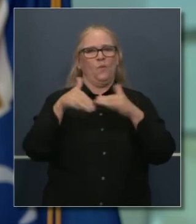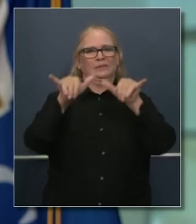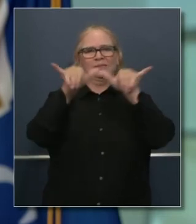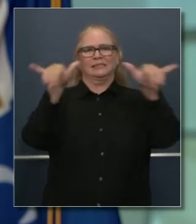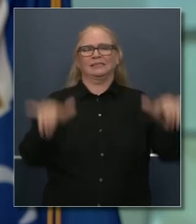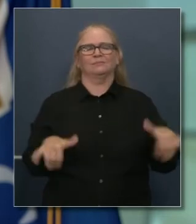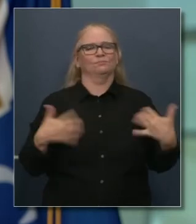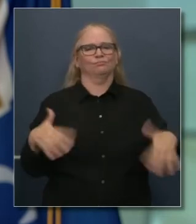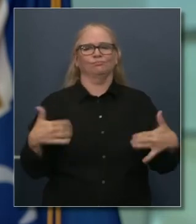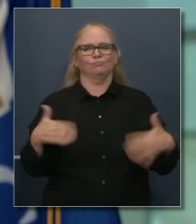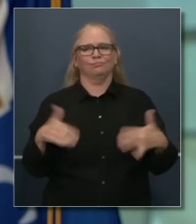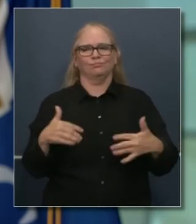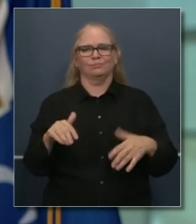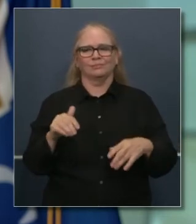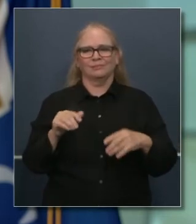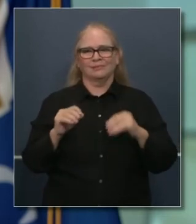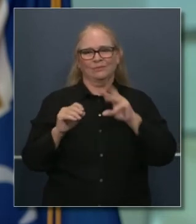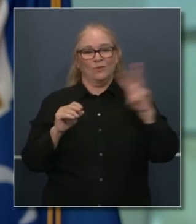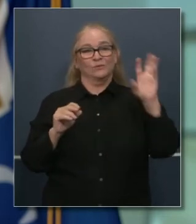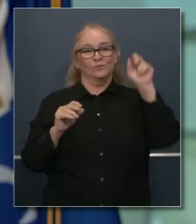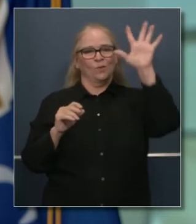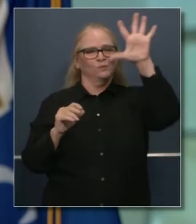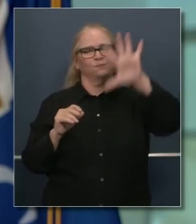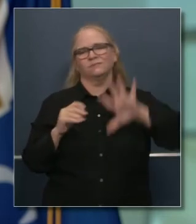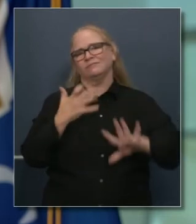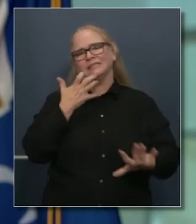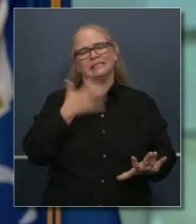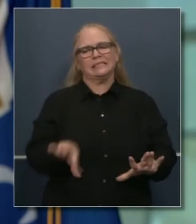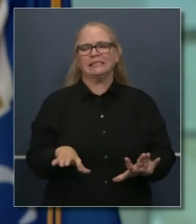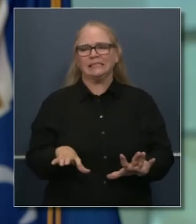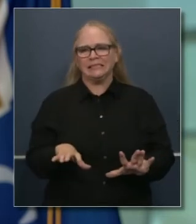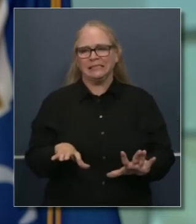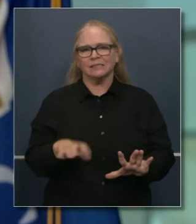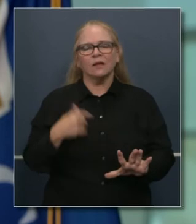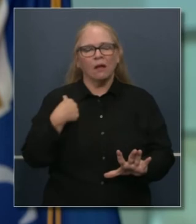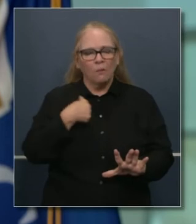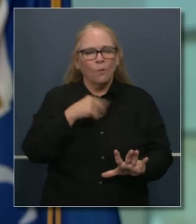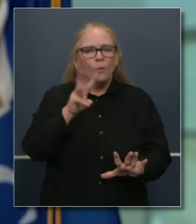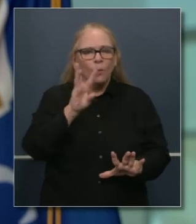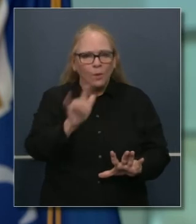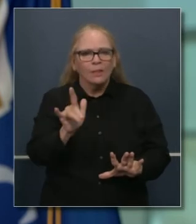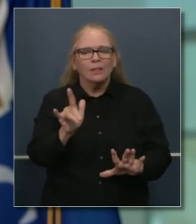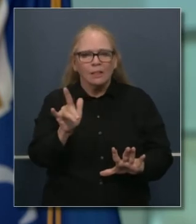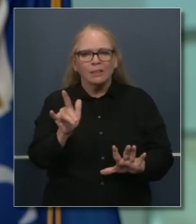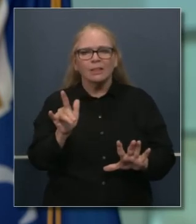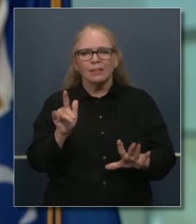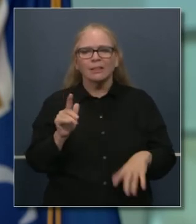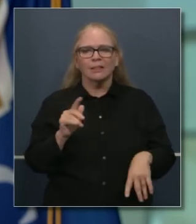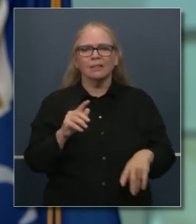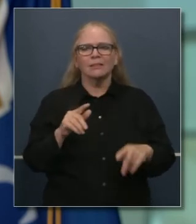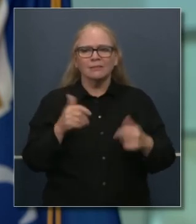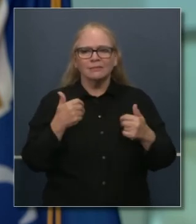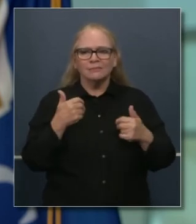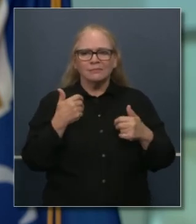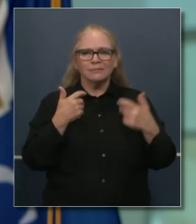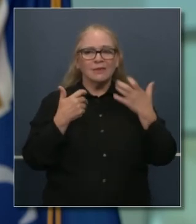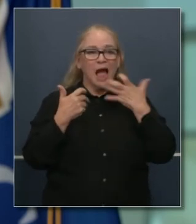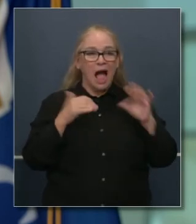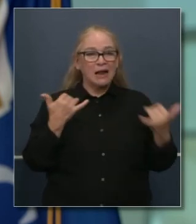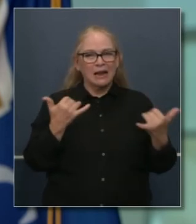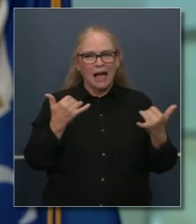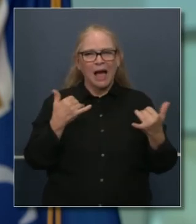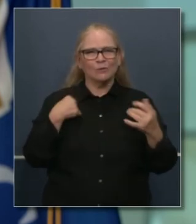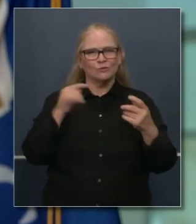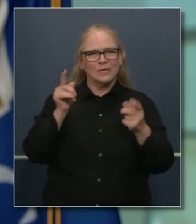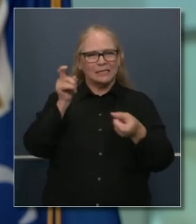alta presión se ha estancado en el oeste de eeuu y comenzará a desplazarse las temperaturas puede que estén candentes